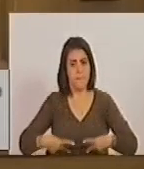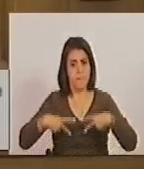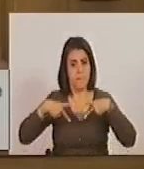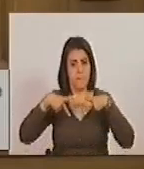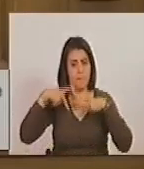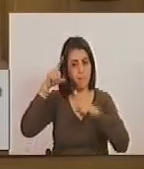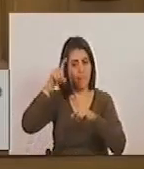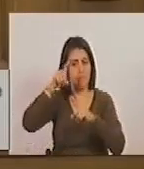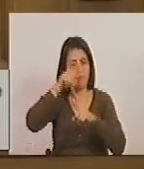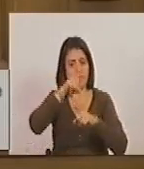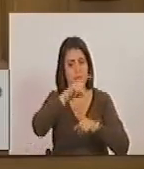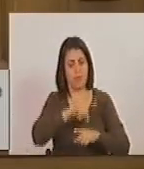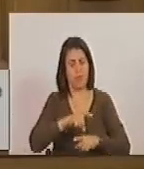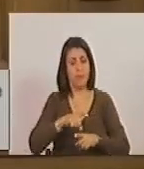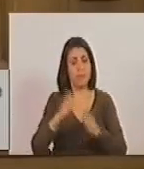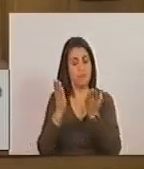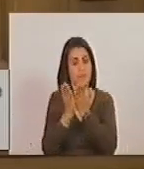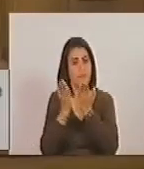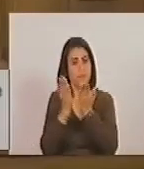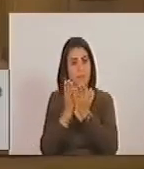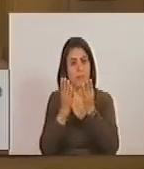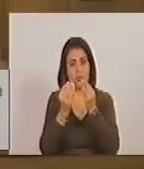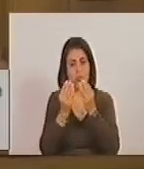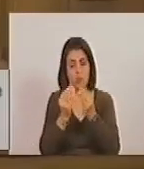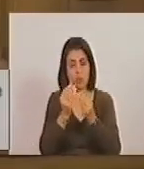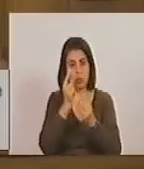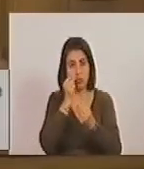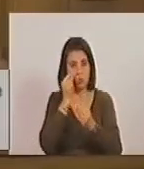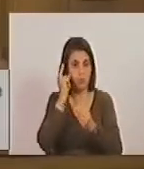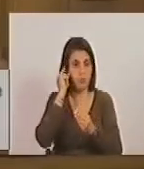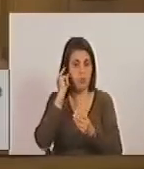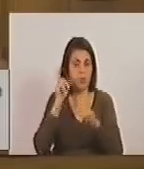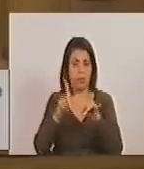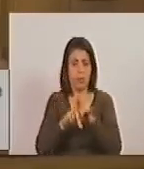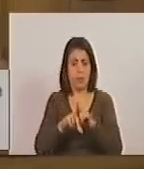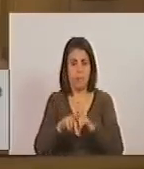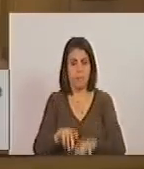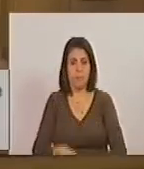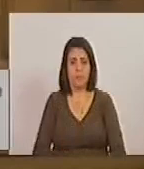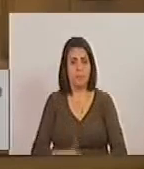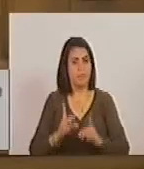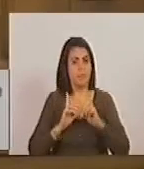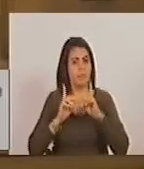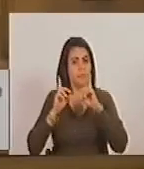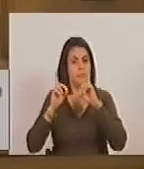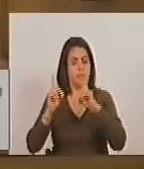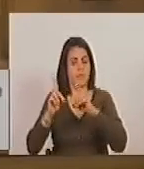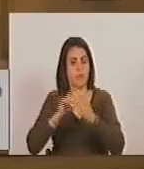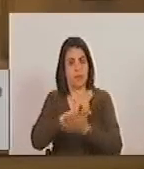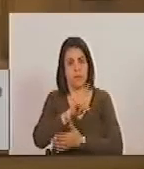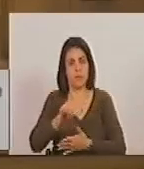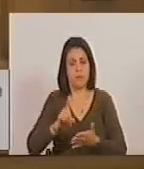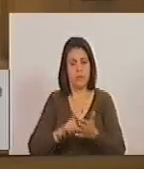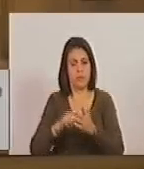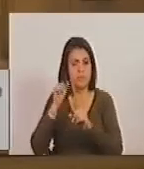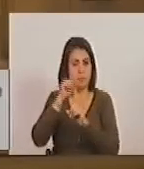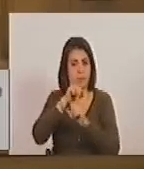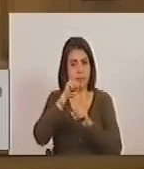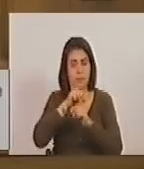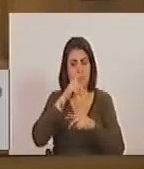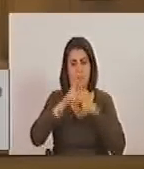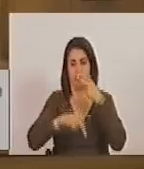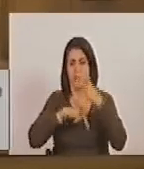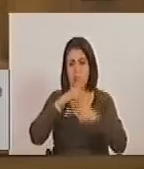la formación académica de muchas y muchos, así como su dedicación absoluta a la lucha